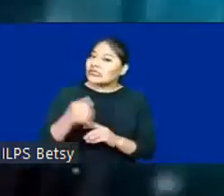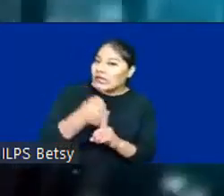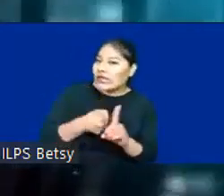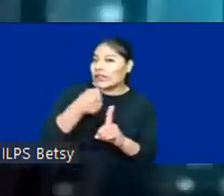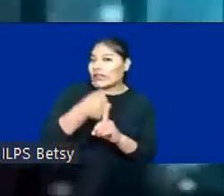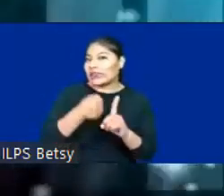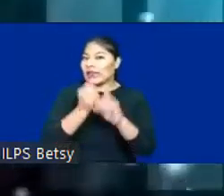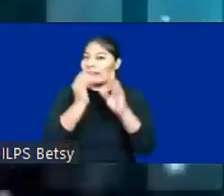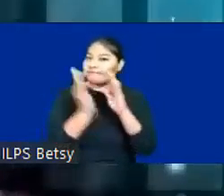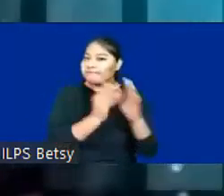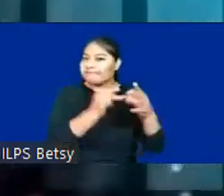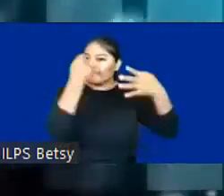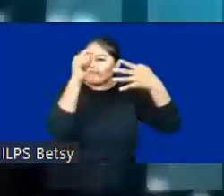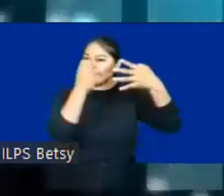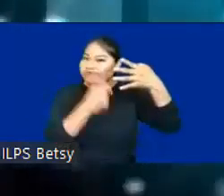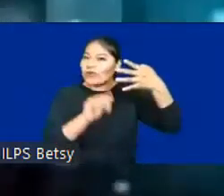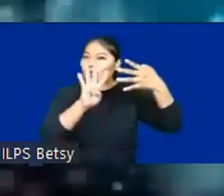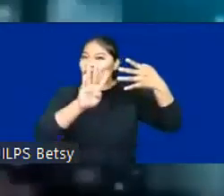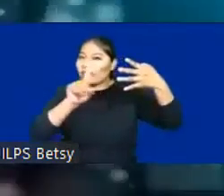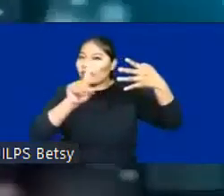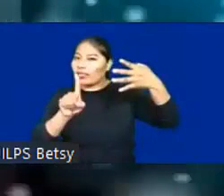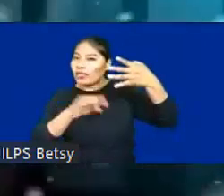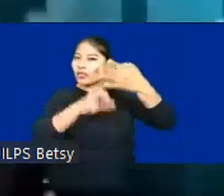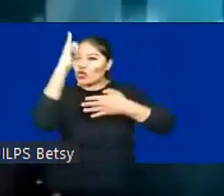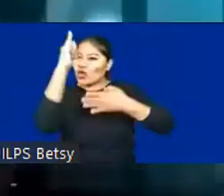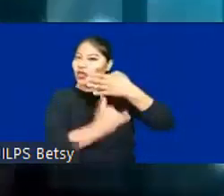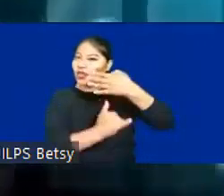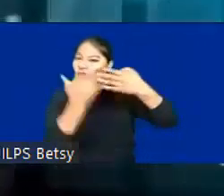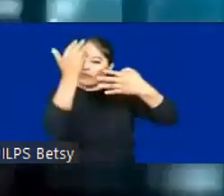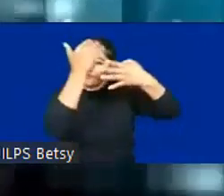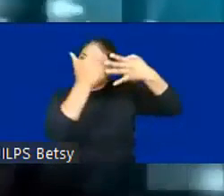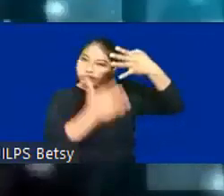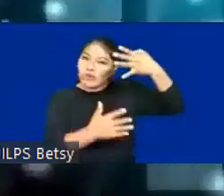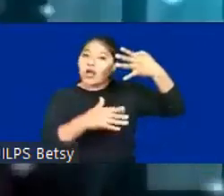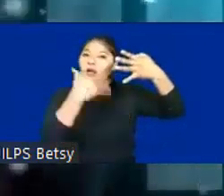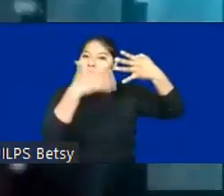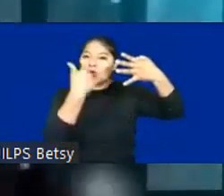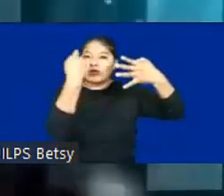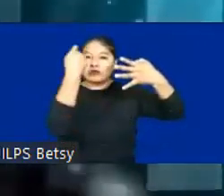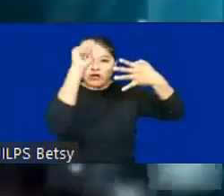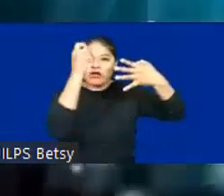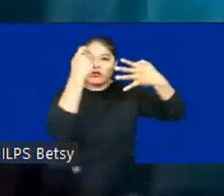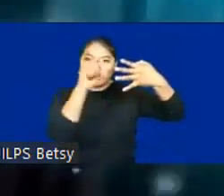ya, están en marcha, muchos de ellos ya están incluso implementados, ¿no?